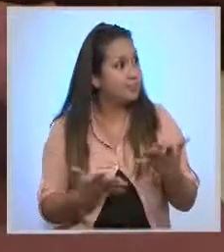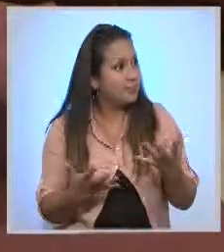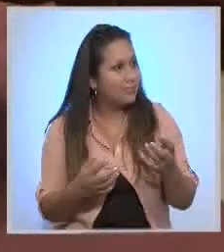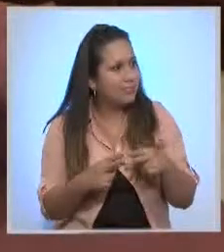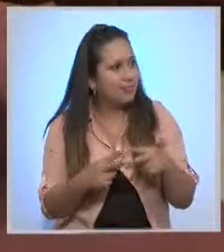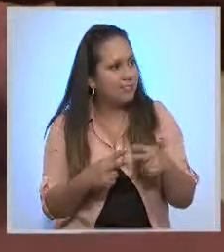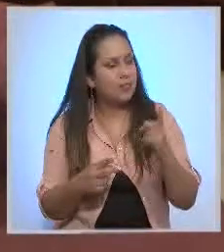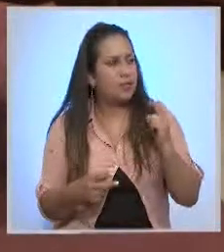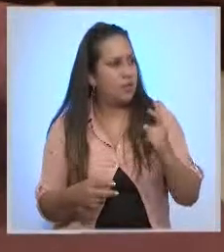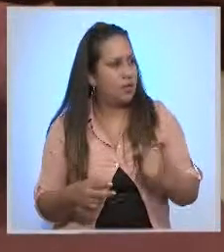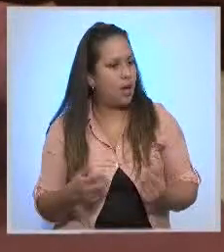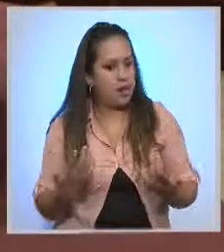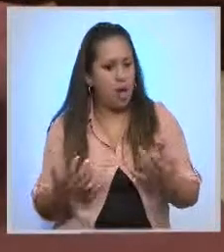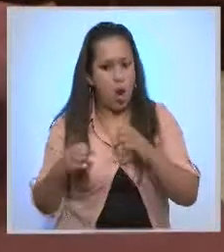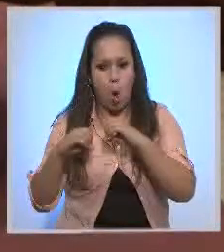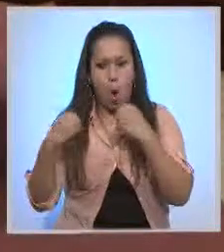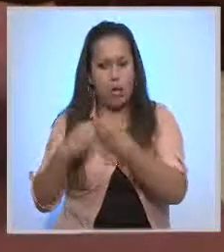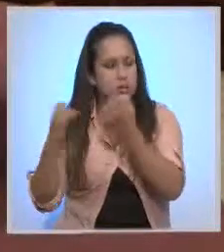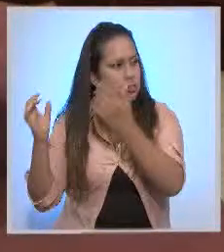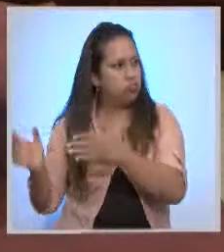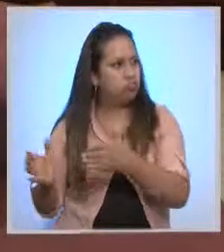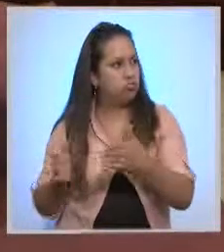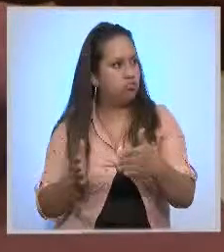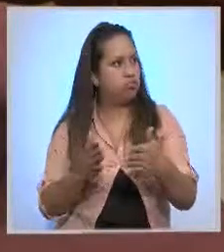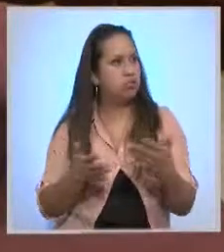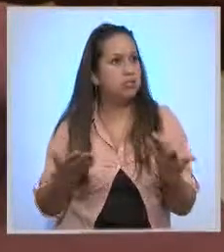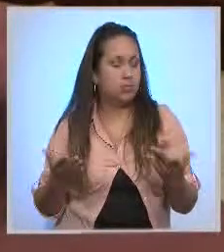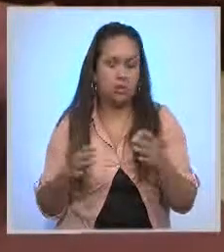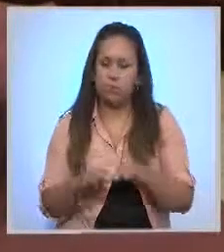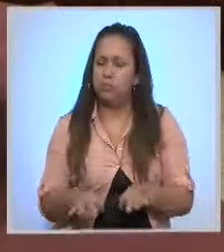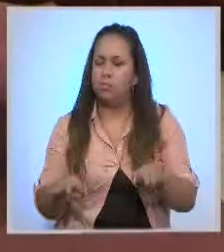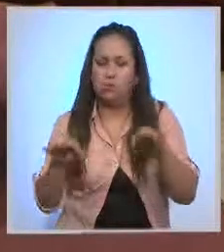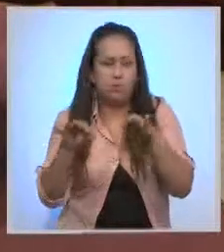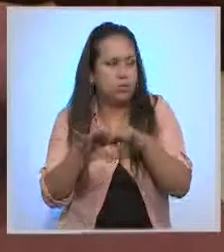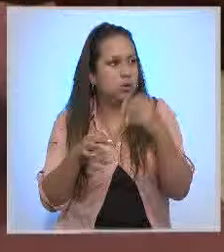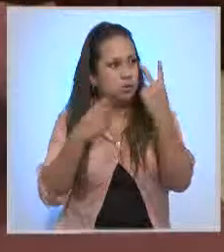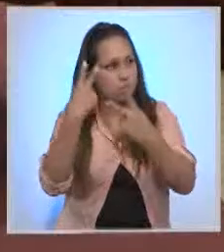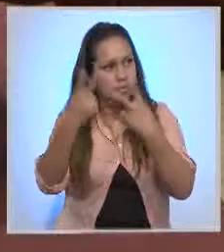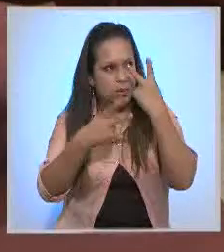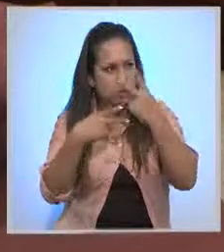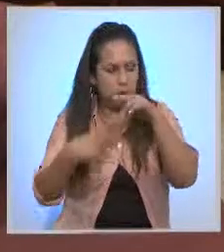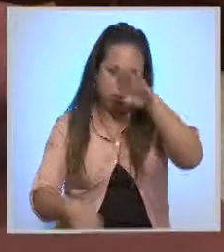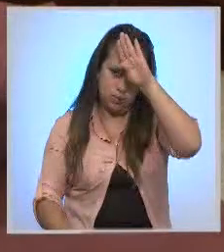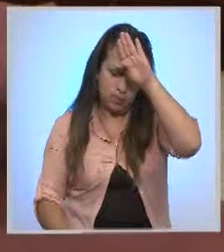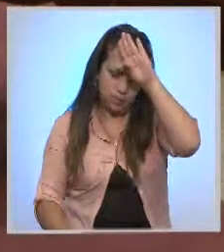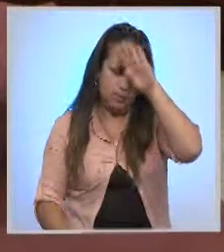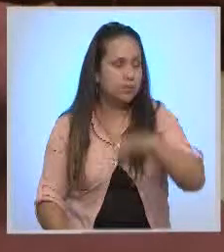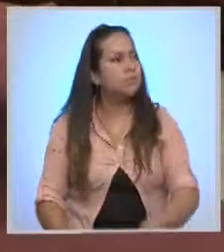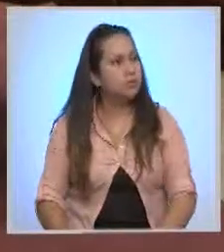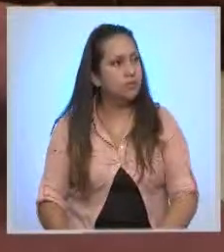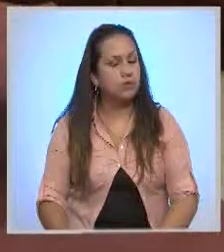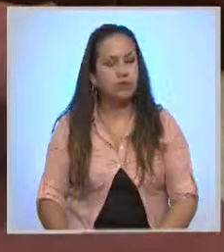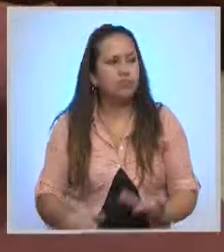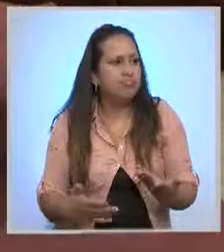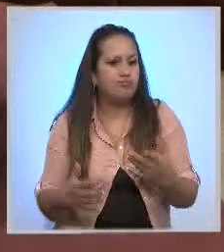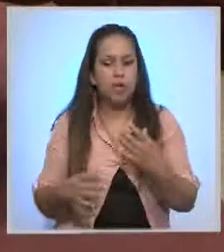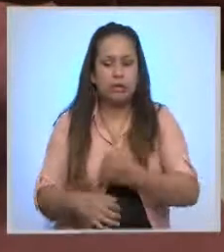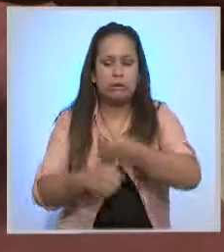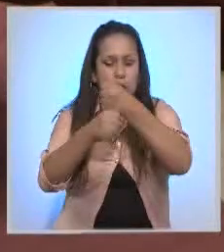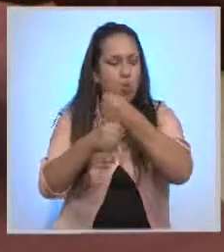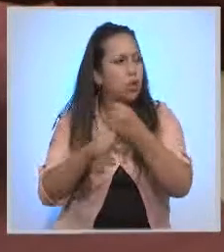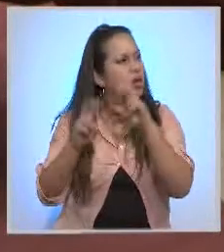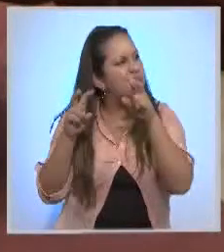y todo lo que se tiene previsto para esta importante visita a nuestro país los operativos de seguridad que es lo que se ha dispuesto